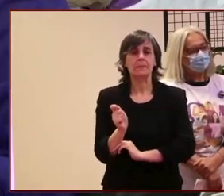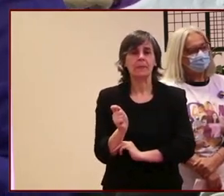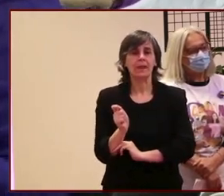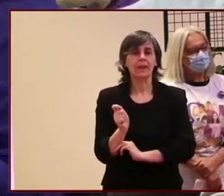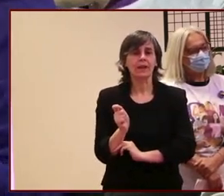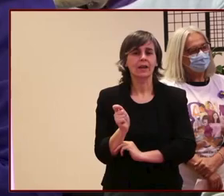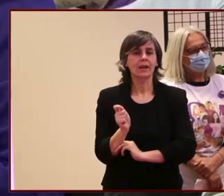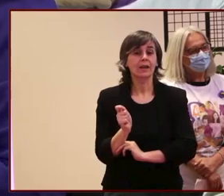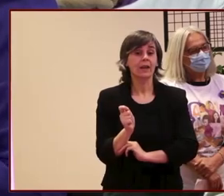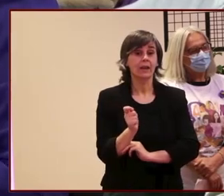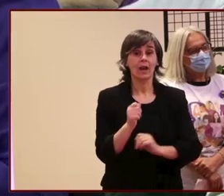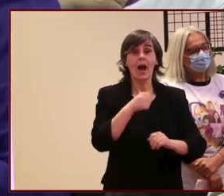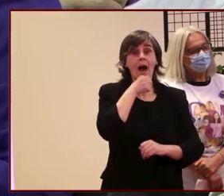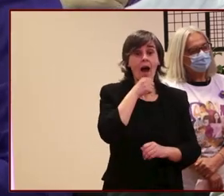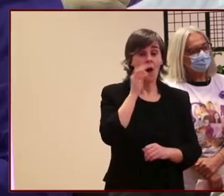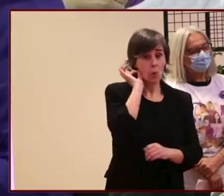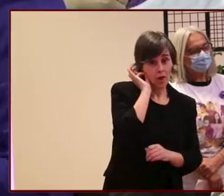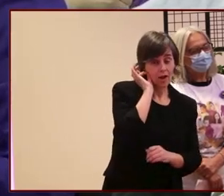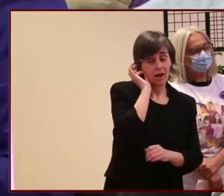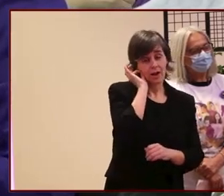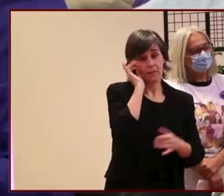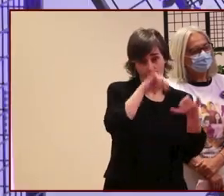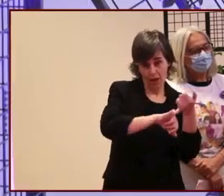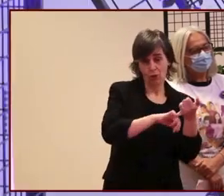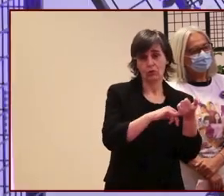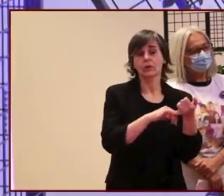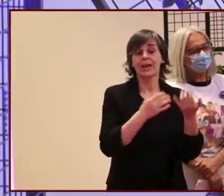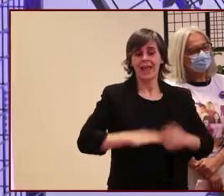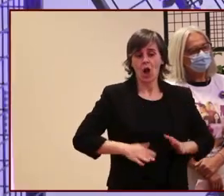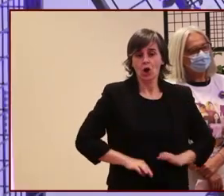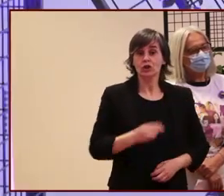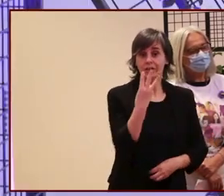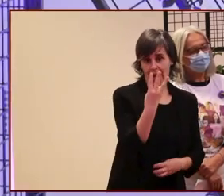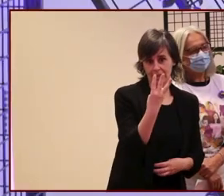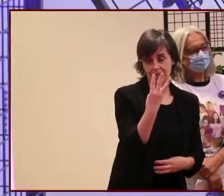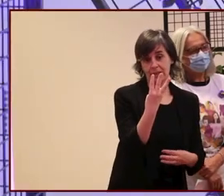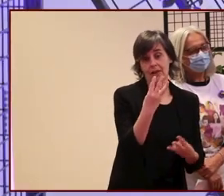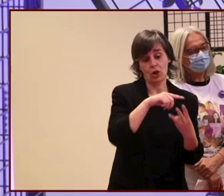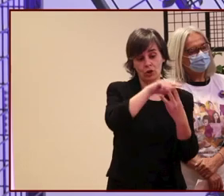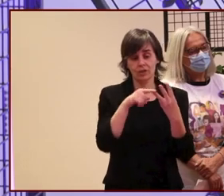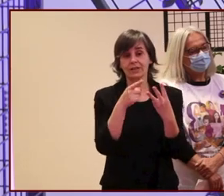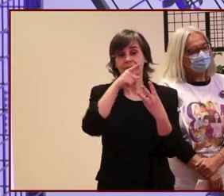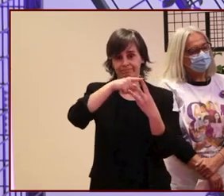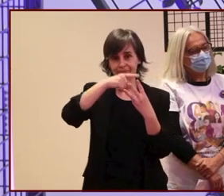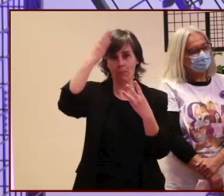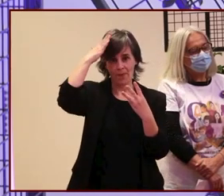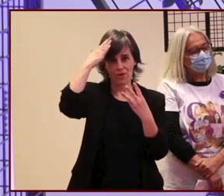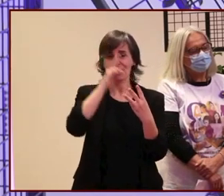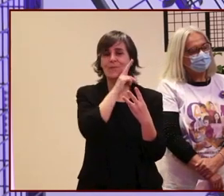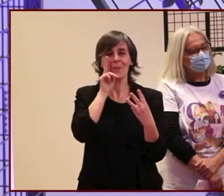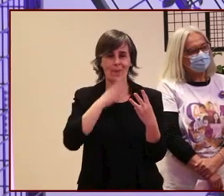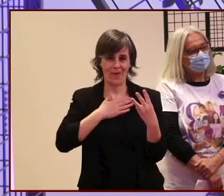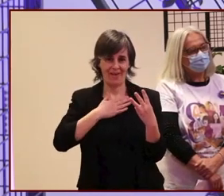el niño 3 tuvieron tres villas una de las mañanas era mayor llegando